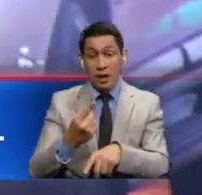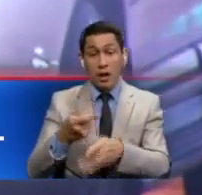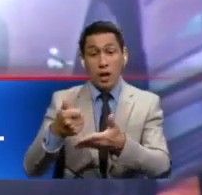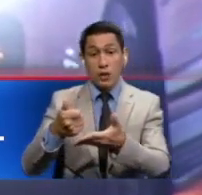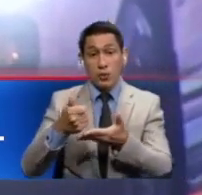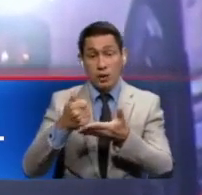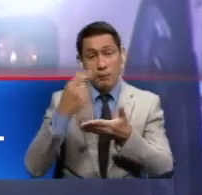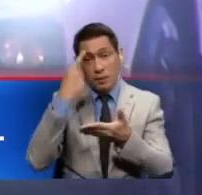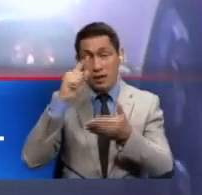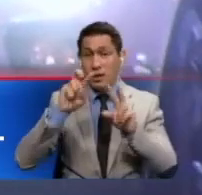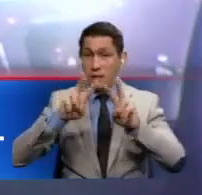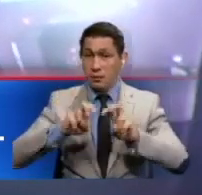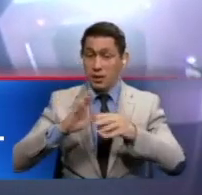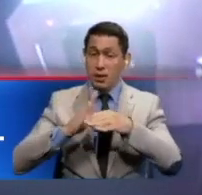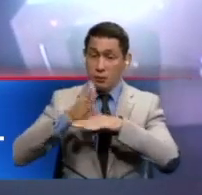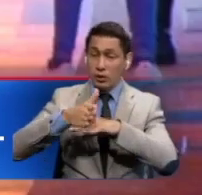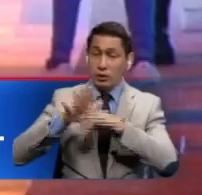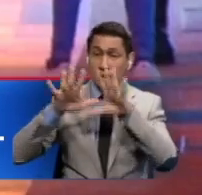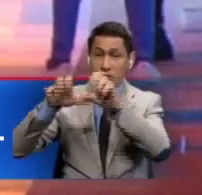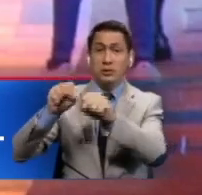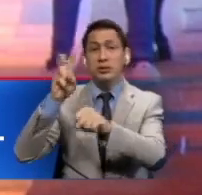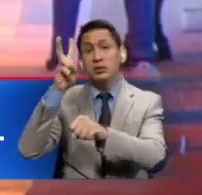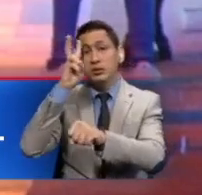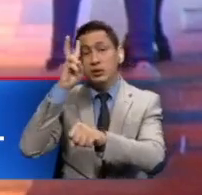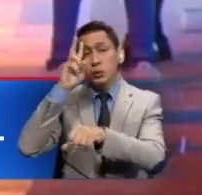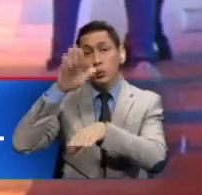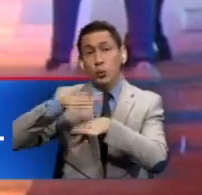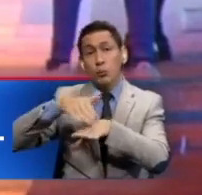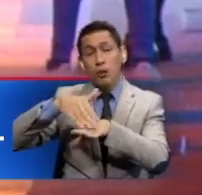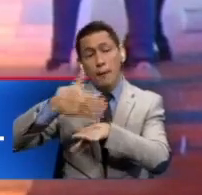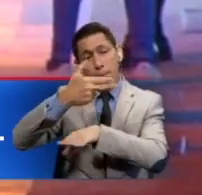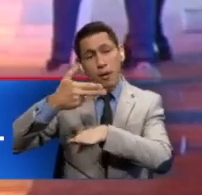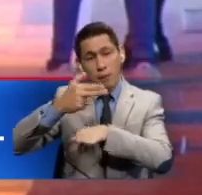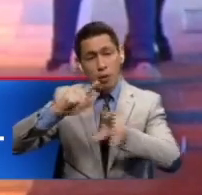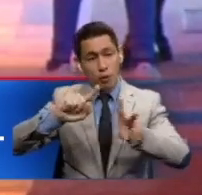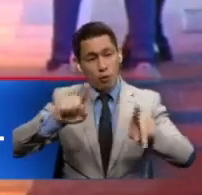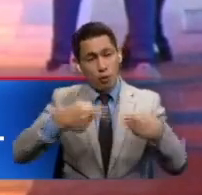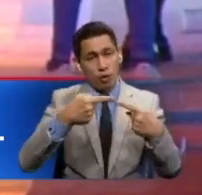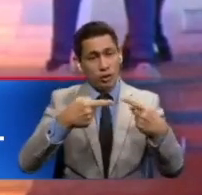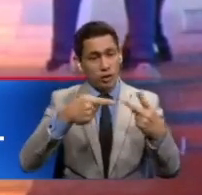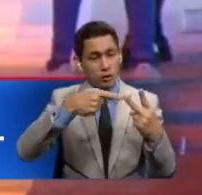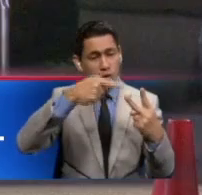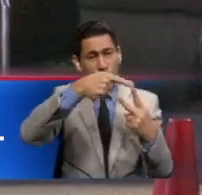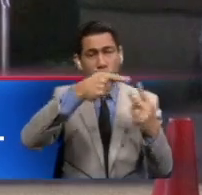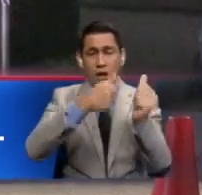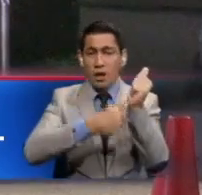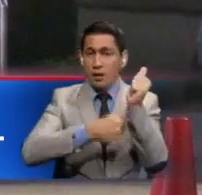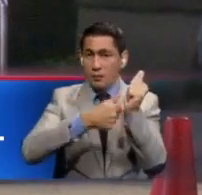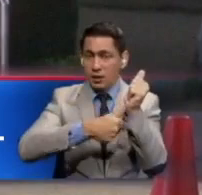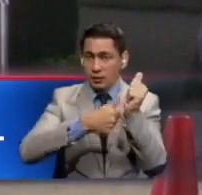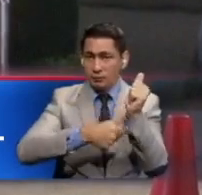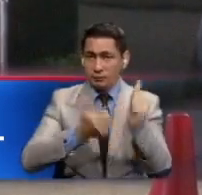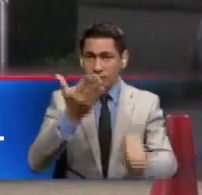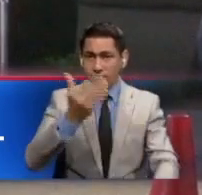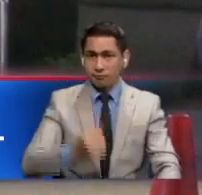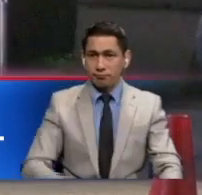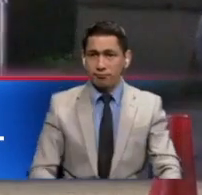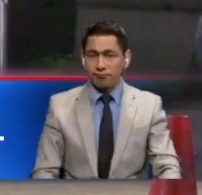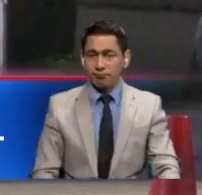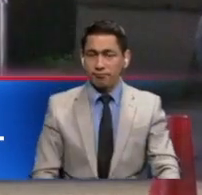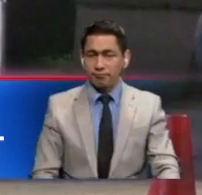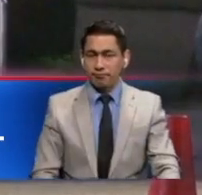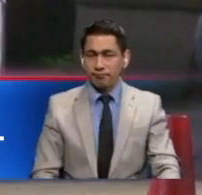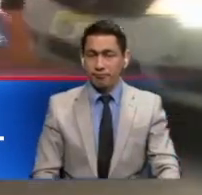para identificar a los gatilleros de las camionetas de alta gama que son intensamente buscados por la policía.